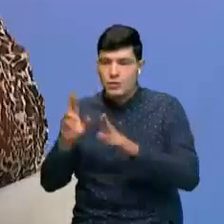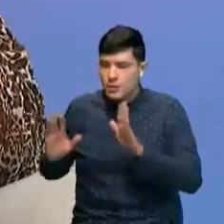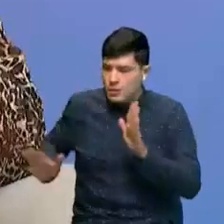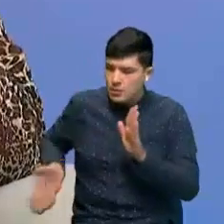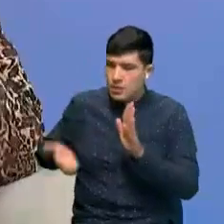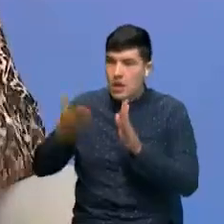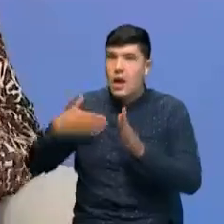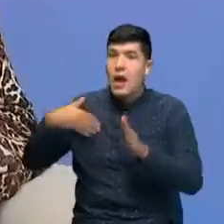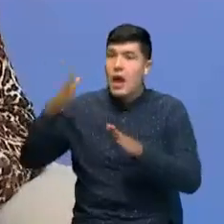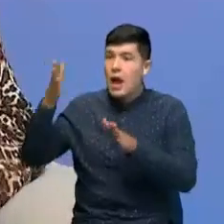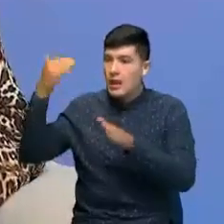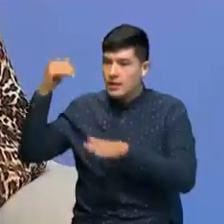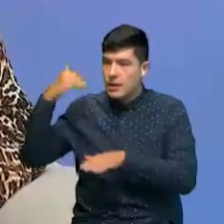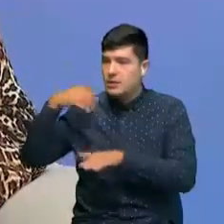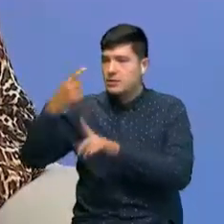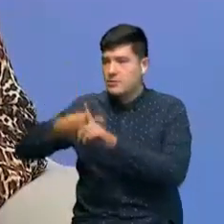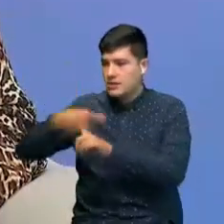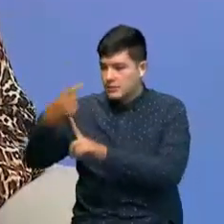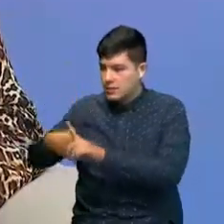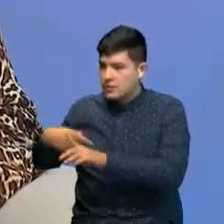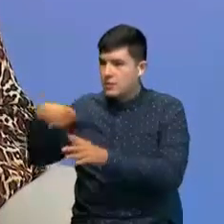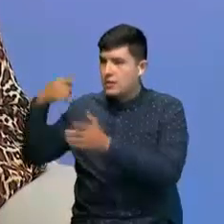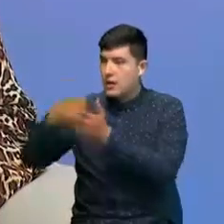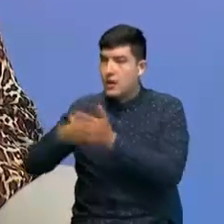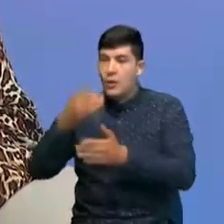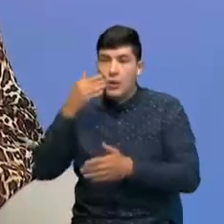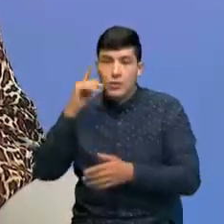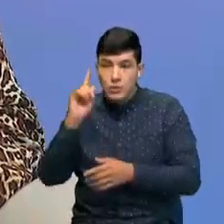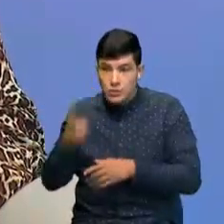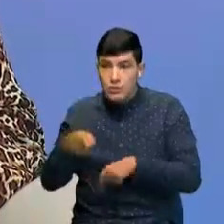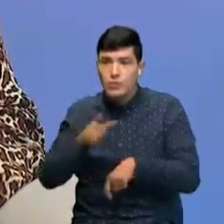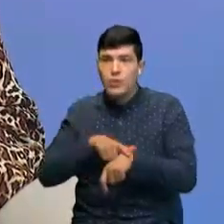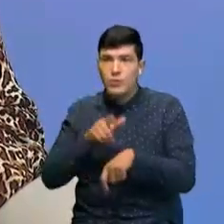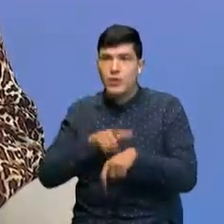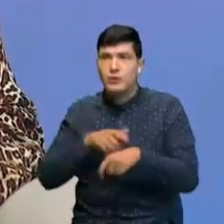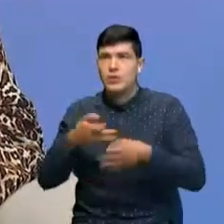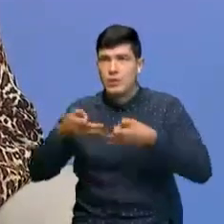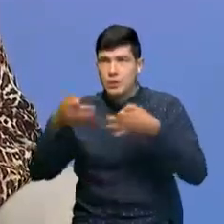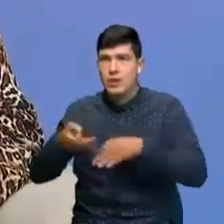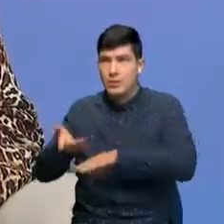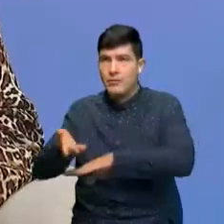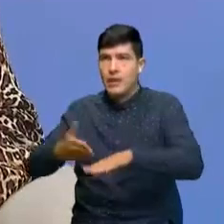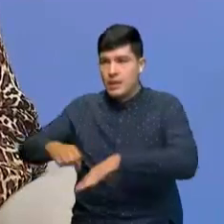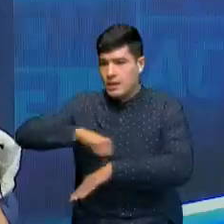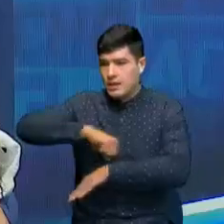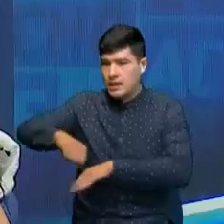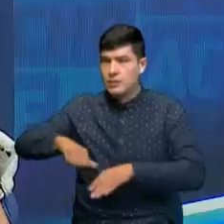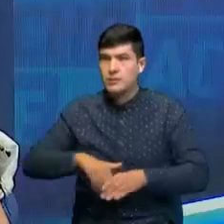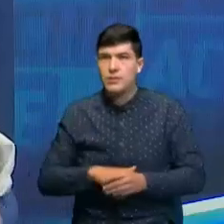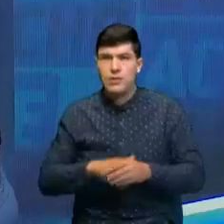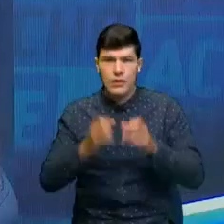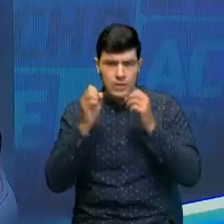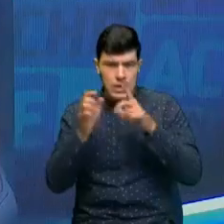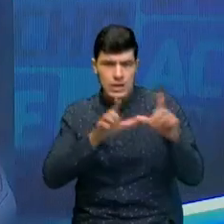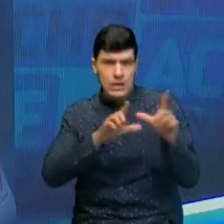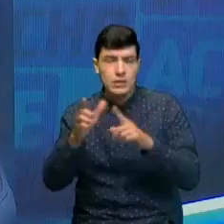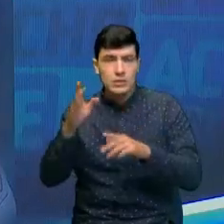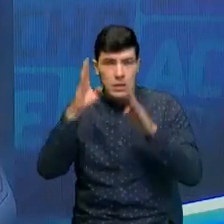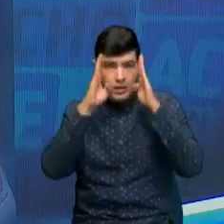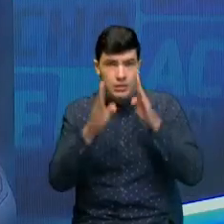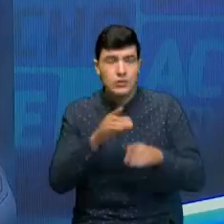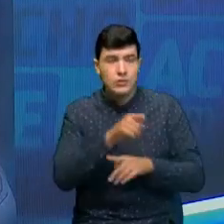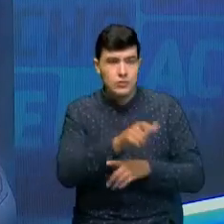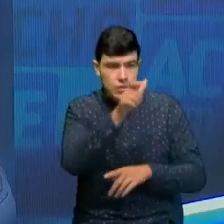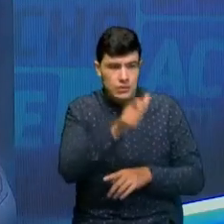decir, aquellas mesadas que se causaron cuando el momento cuando se hizo exigible el derecho. Muy bien, vamos a atender al señor Hernando